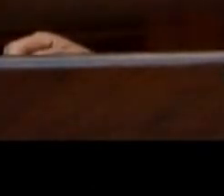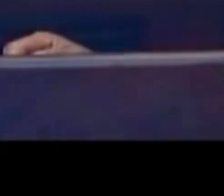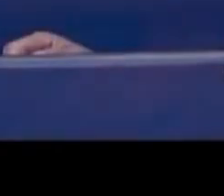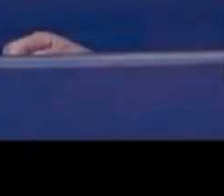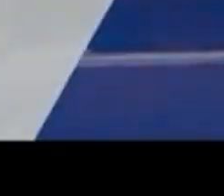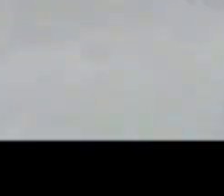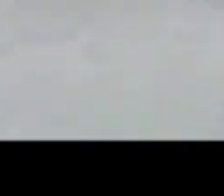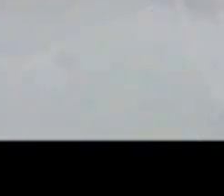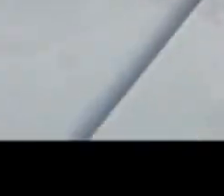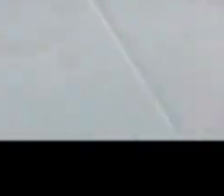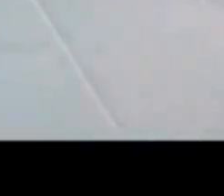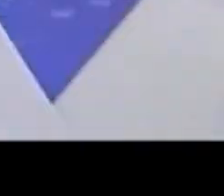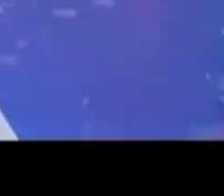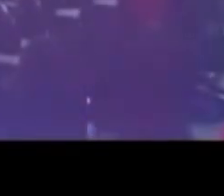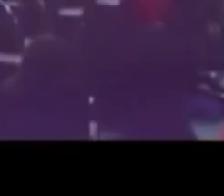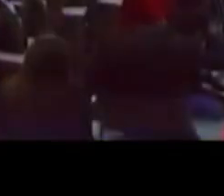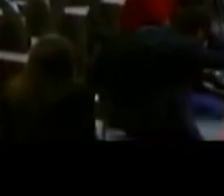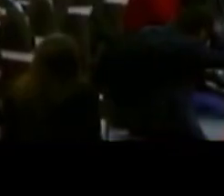orgulloso.